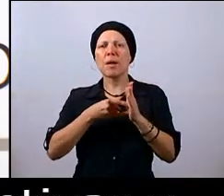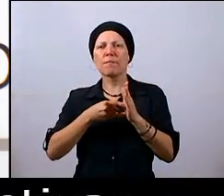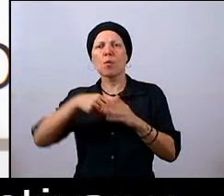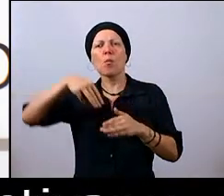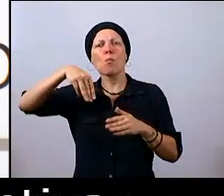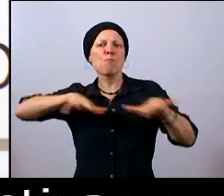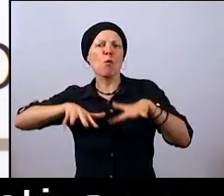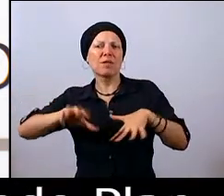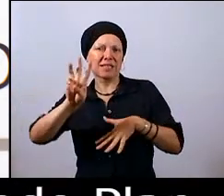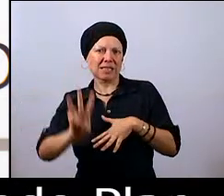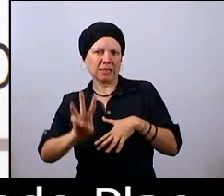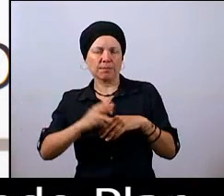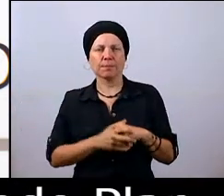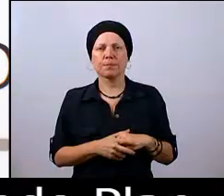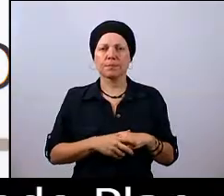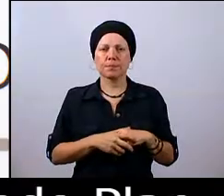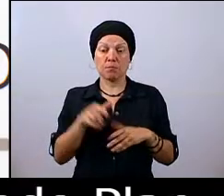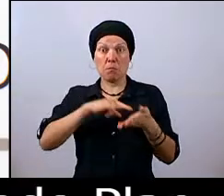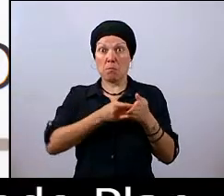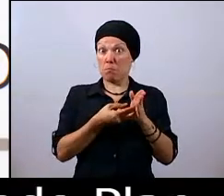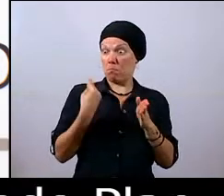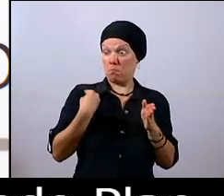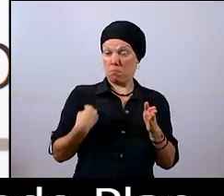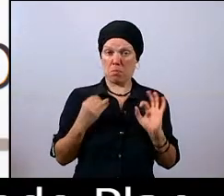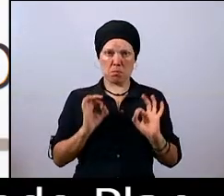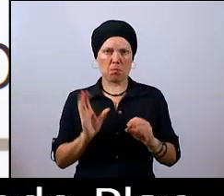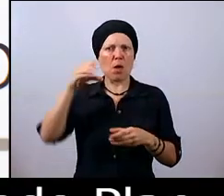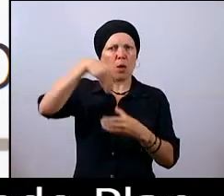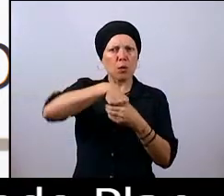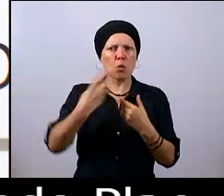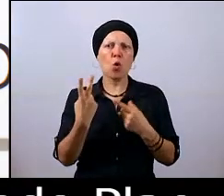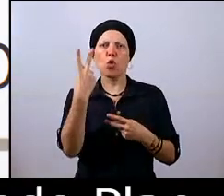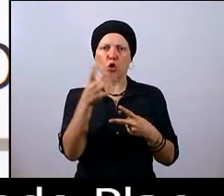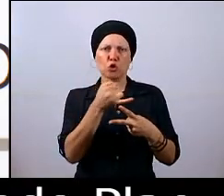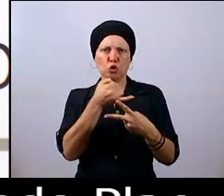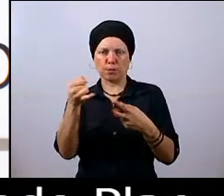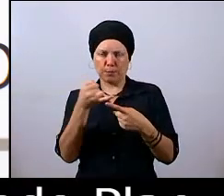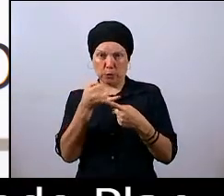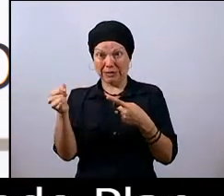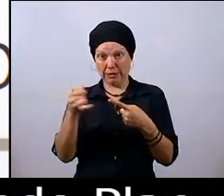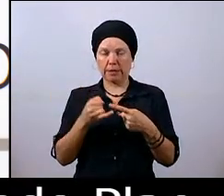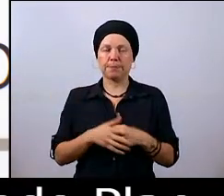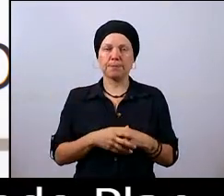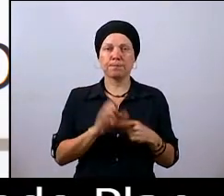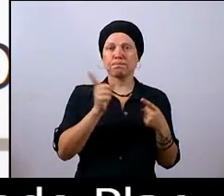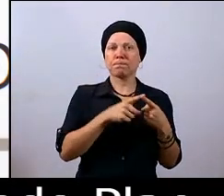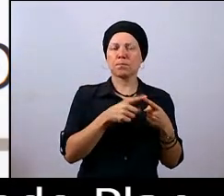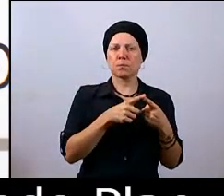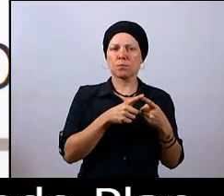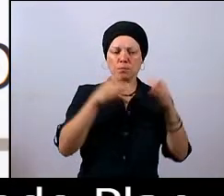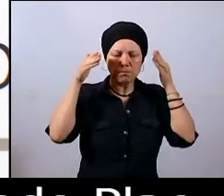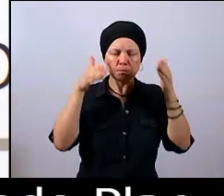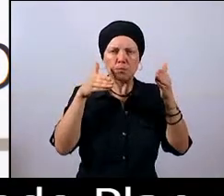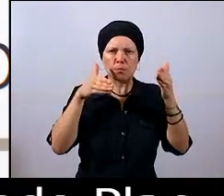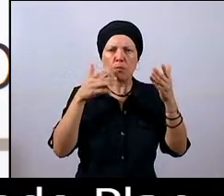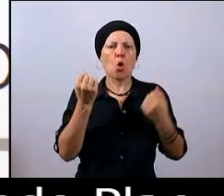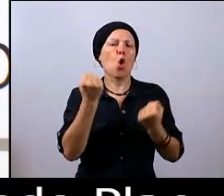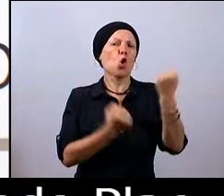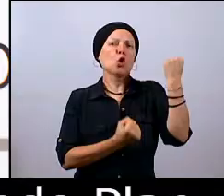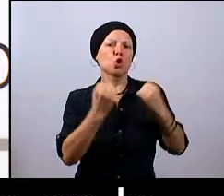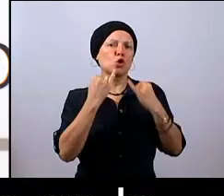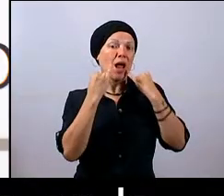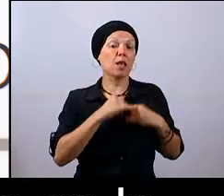MOVES 3. Este plan incluye dos líneas. Por un lado, la centrada en la compra de